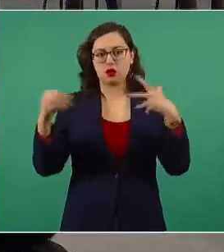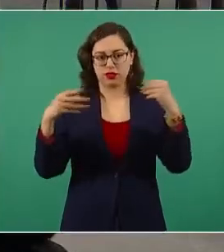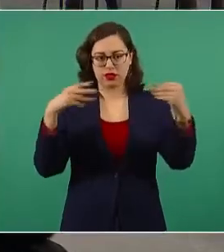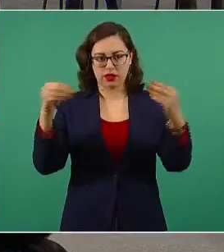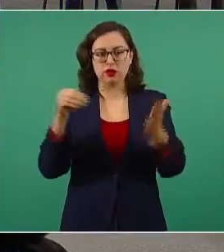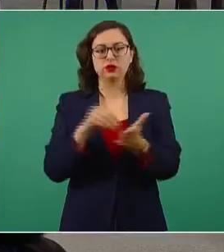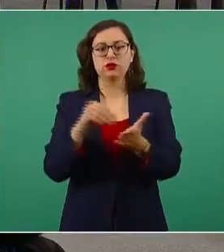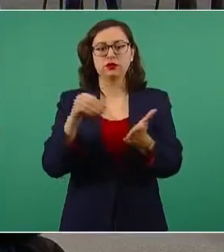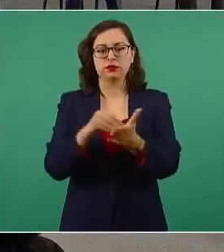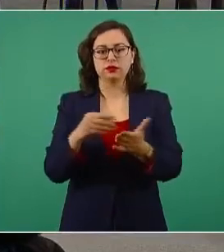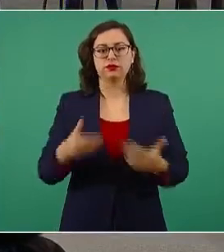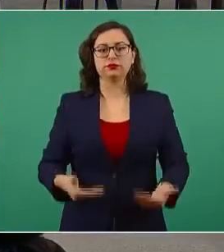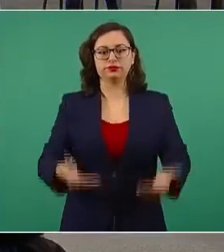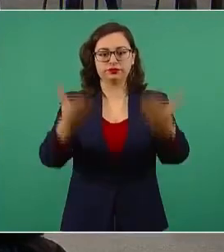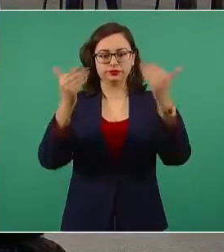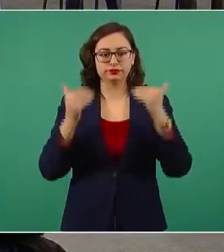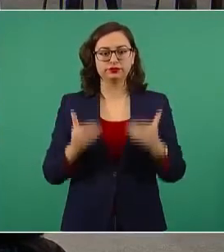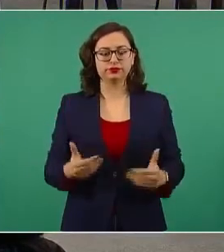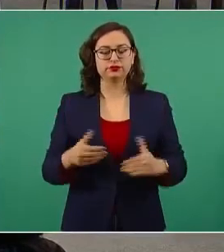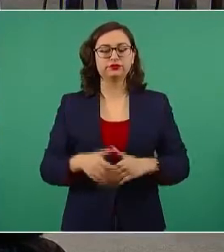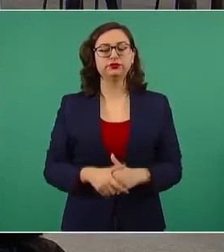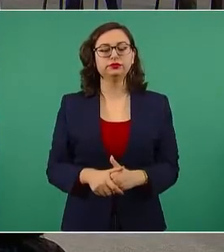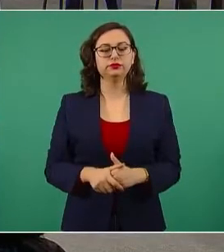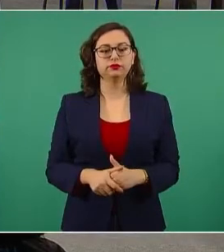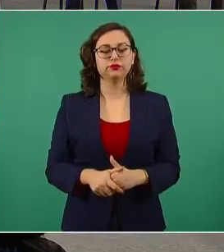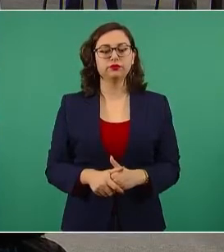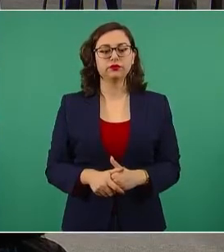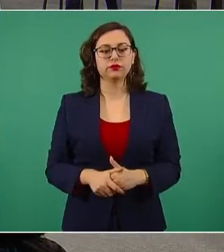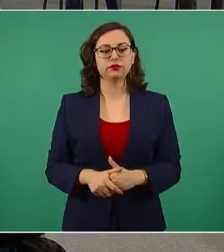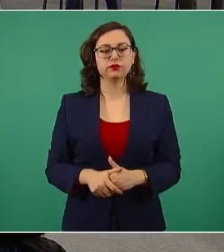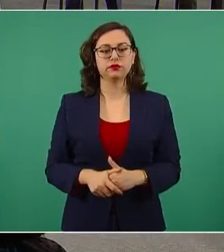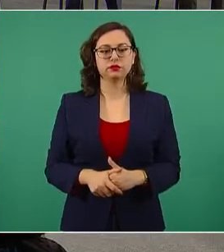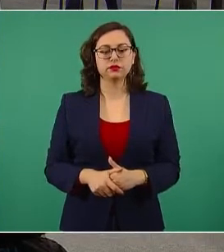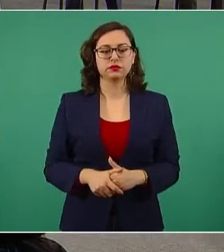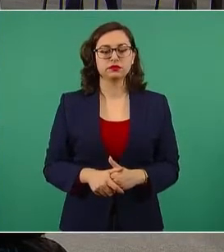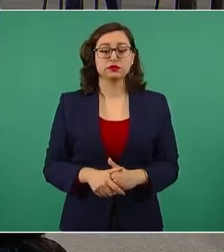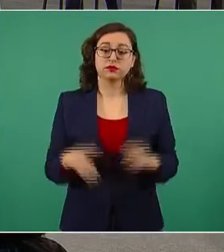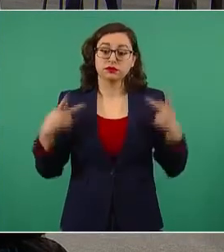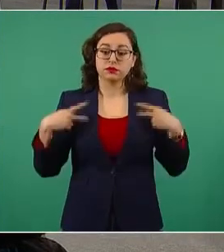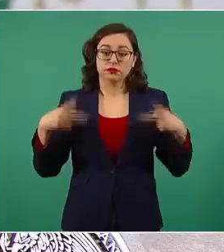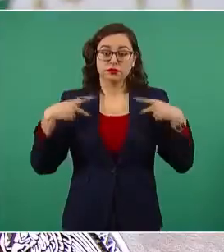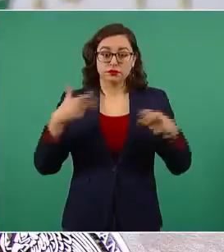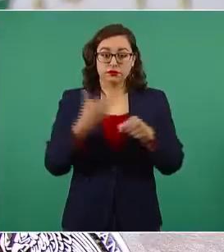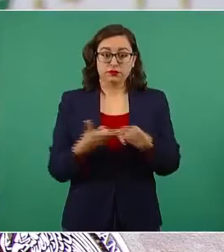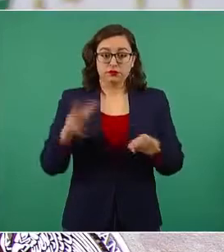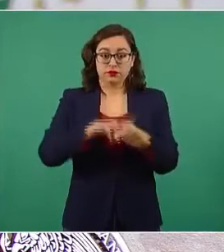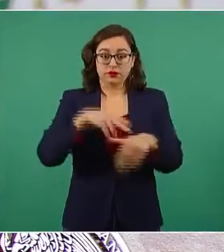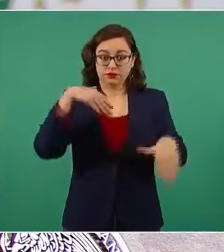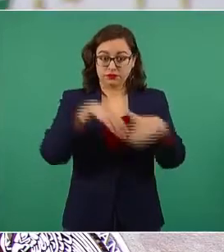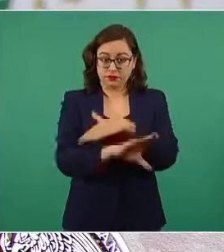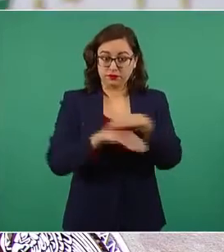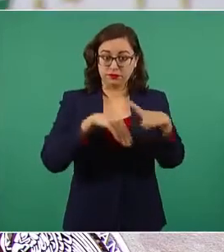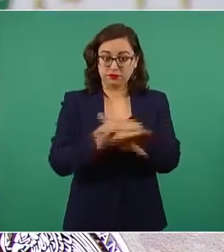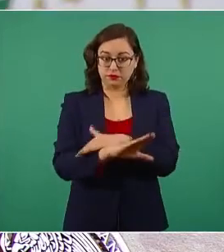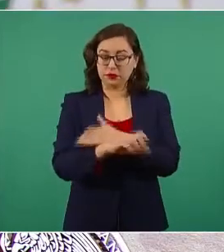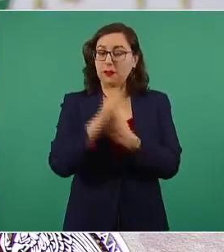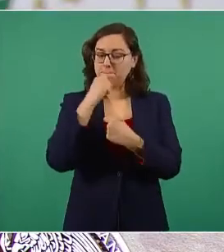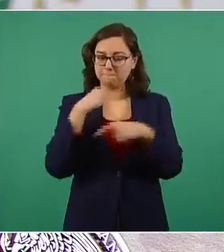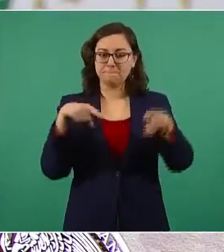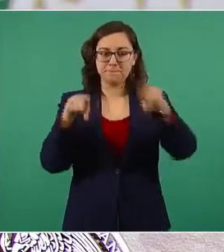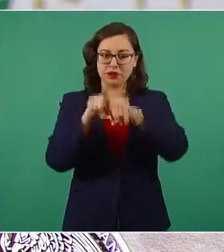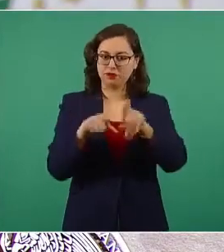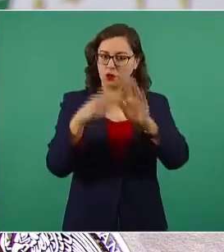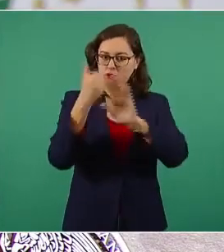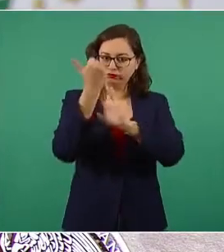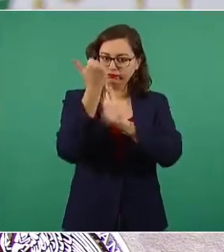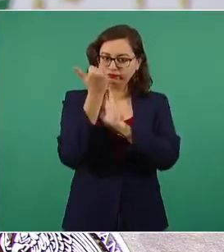favor. Lo mismo se ve para las personas que están hospitalizadas. Se ha ido reduciendo, se han